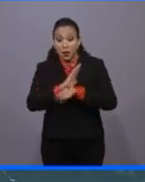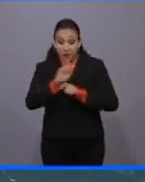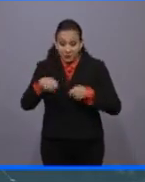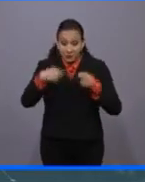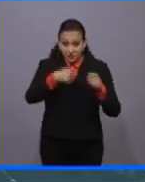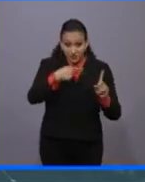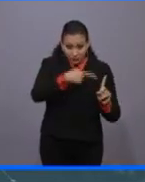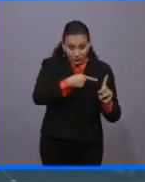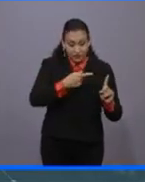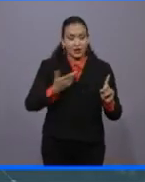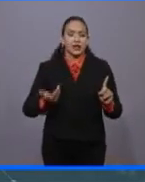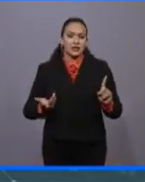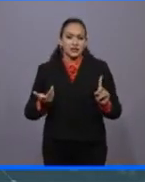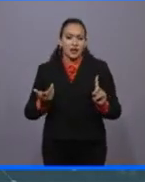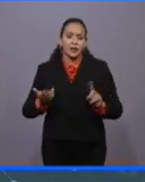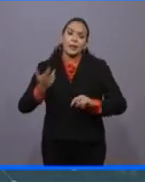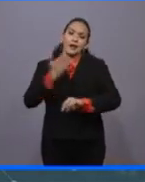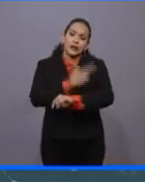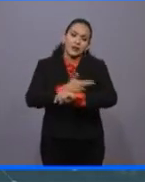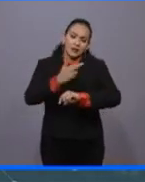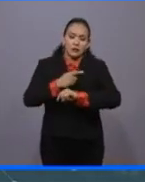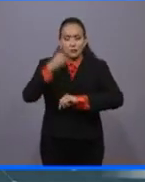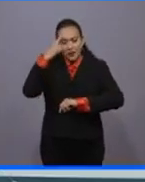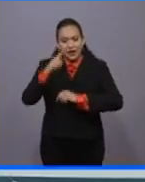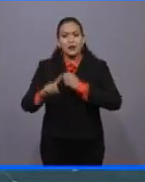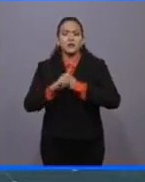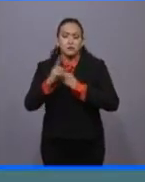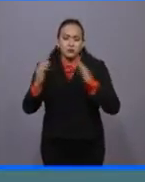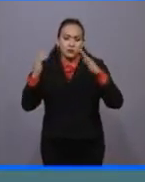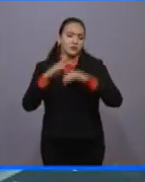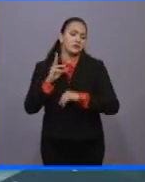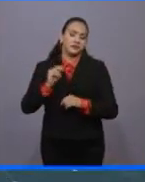no es necesario concluir la etapa de conciliación.